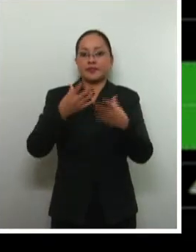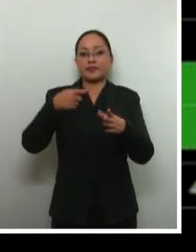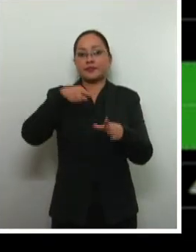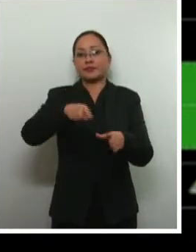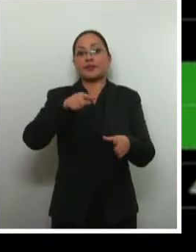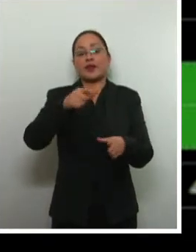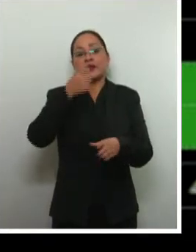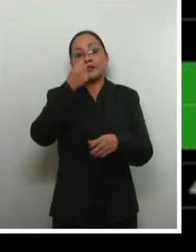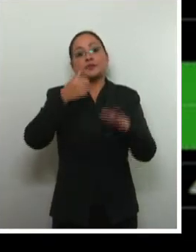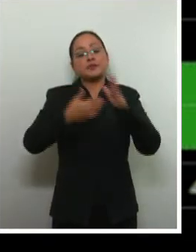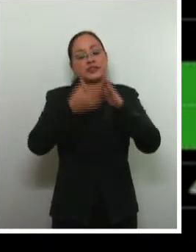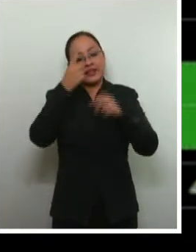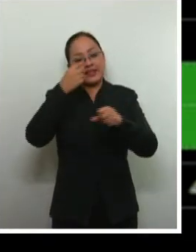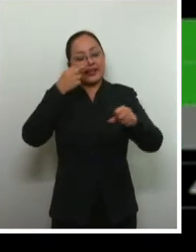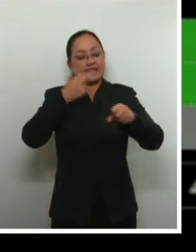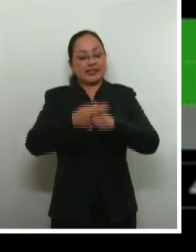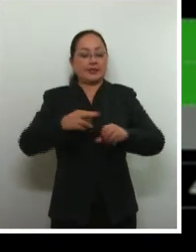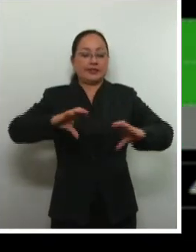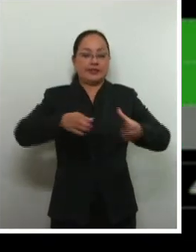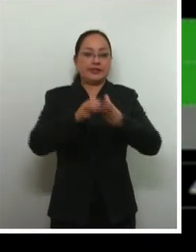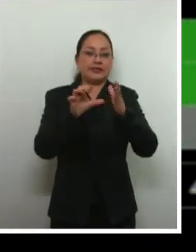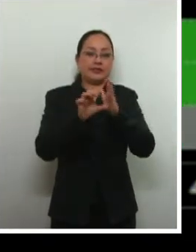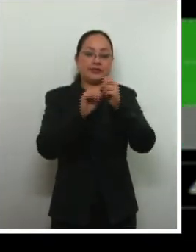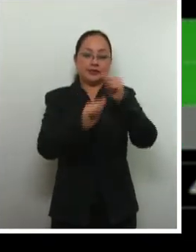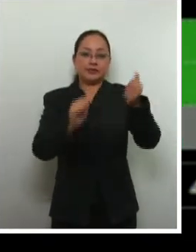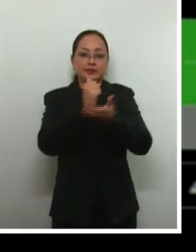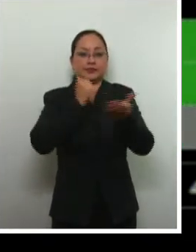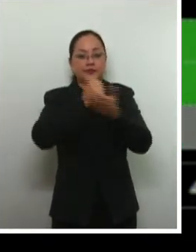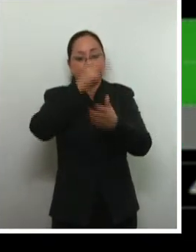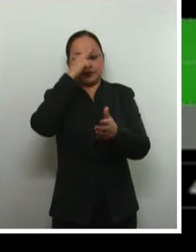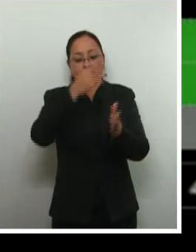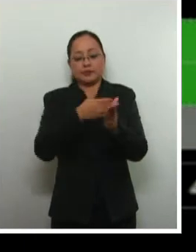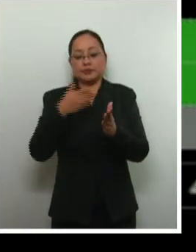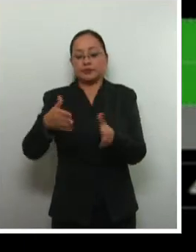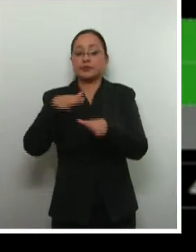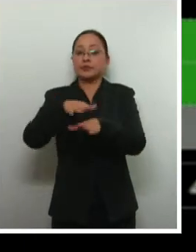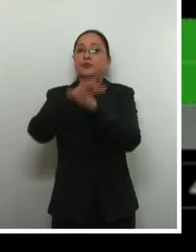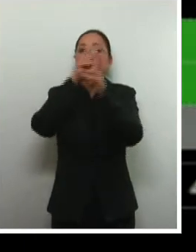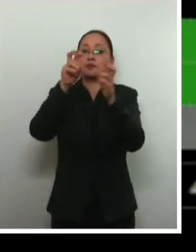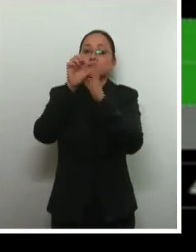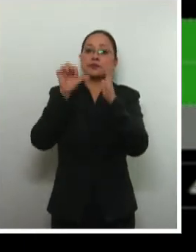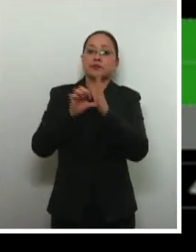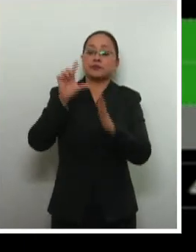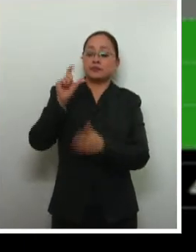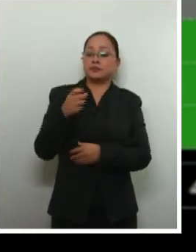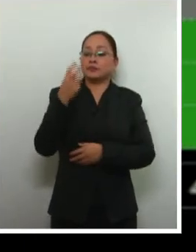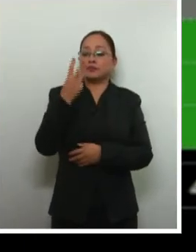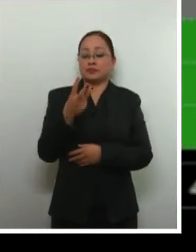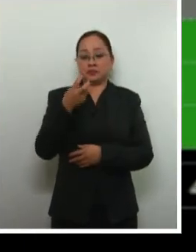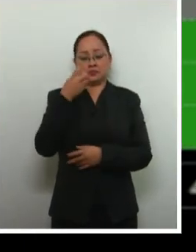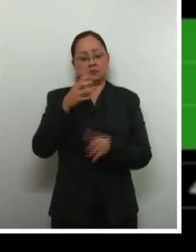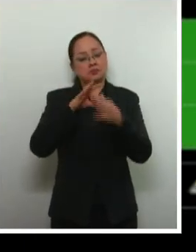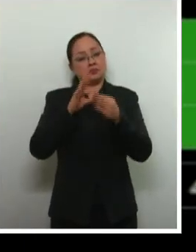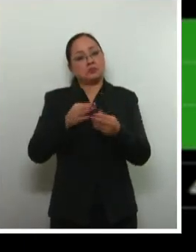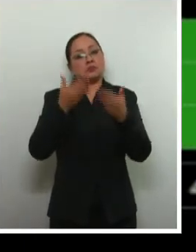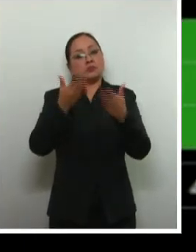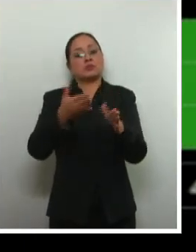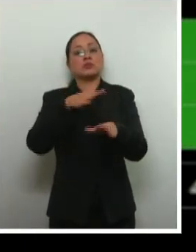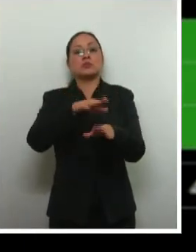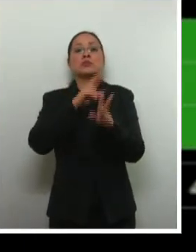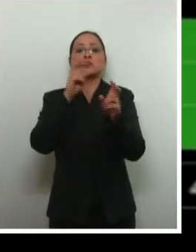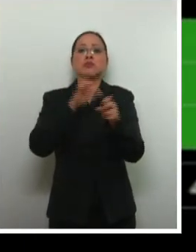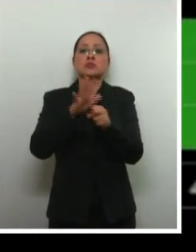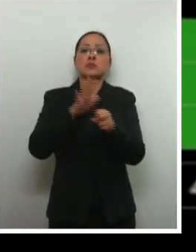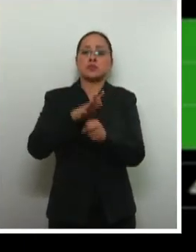Asamblea Constituyente de la Ciudad de México. Quiero platicarle acerca del contenido de este artículo 23, donde habla sobre